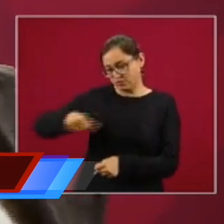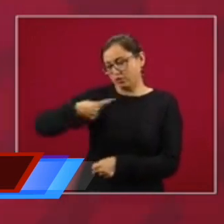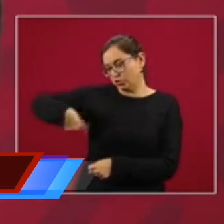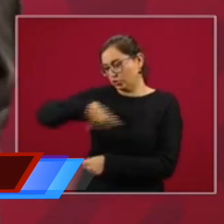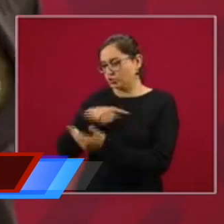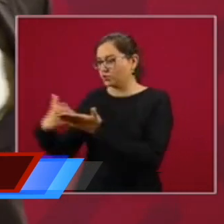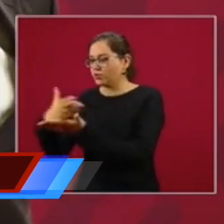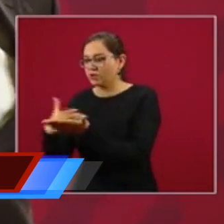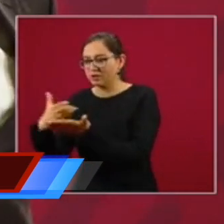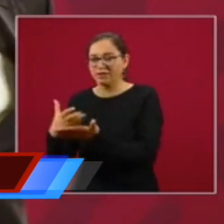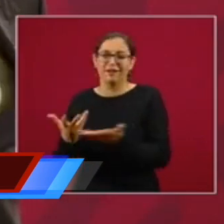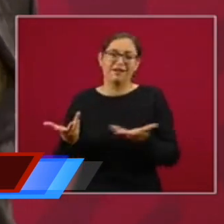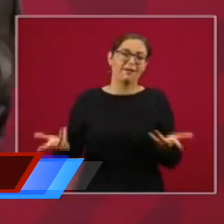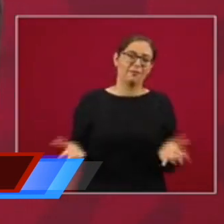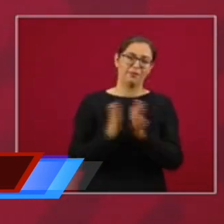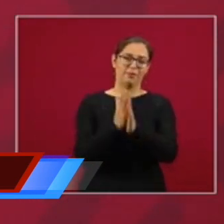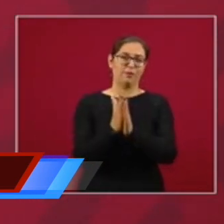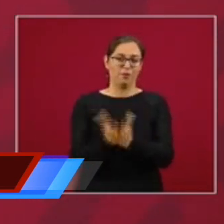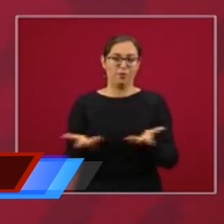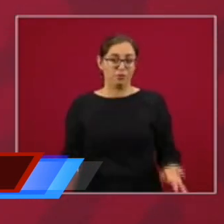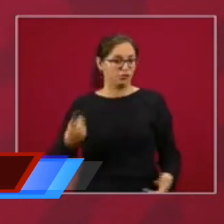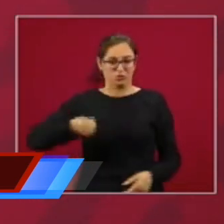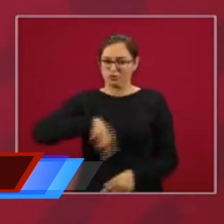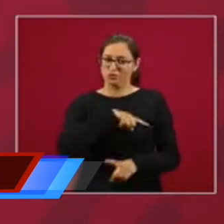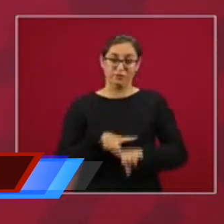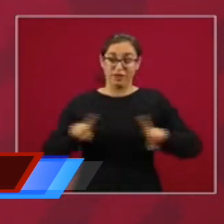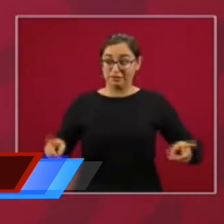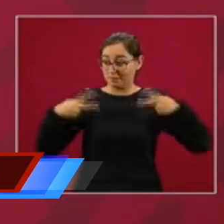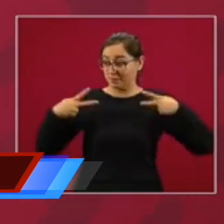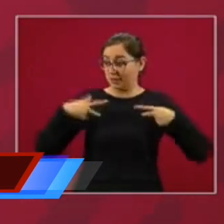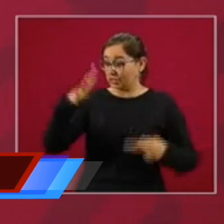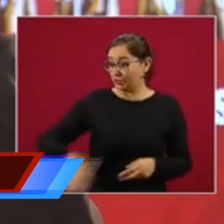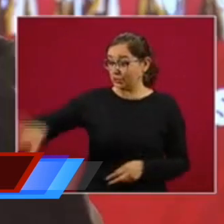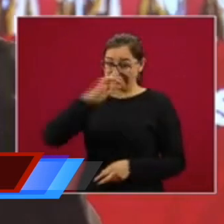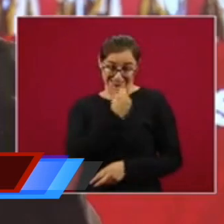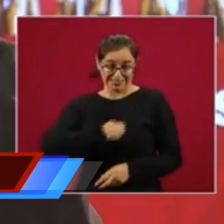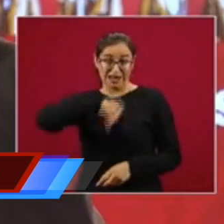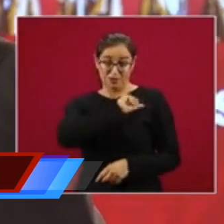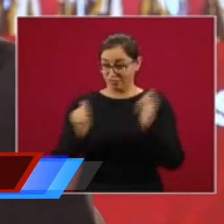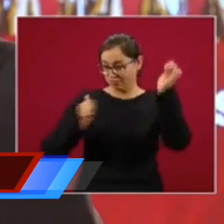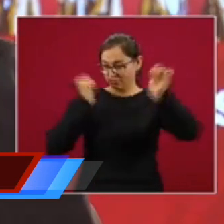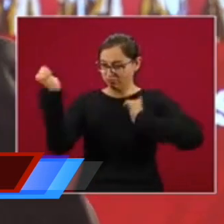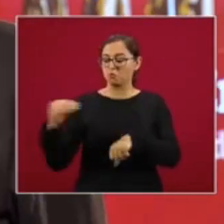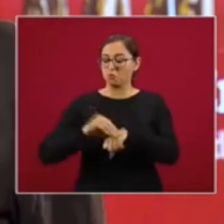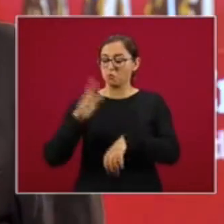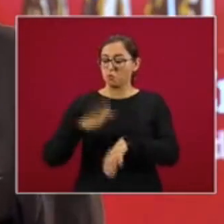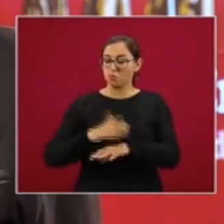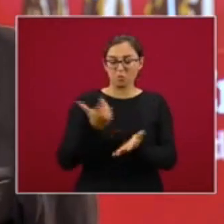respecto a los productos que pueden afectar el organismo y que poseen exceso de azúcares, sales o grasas.